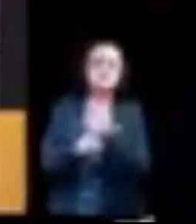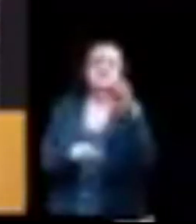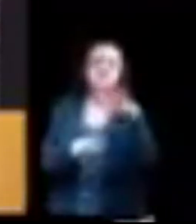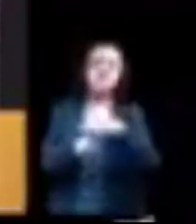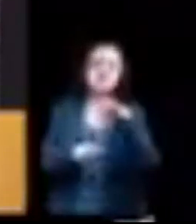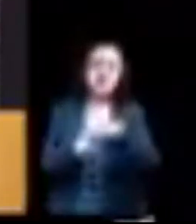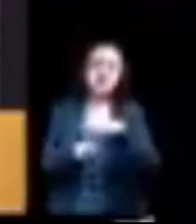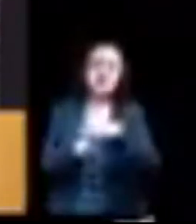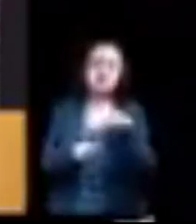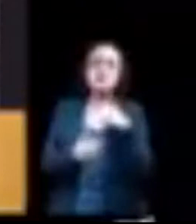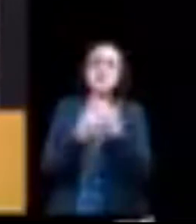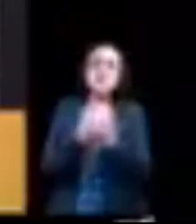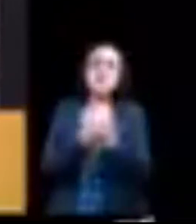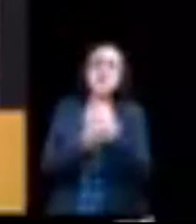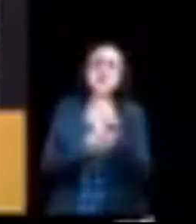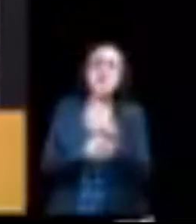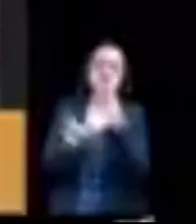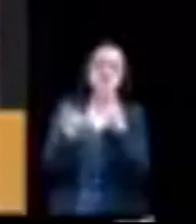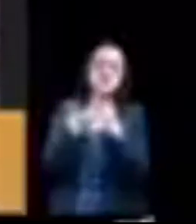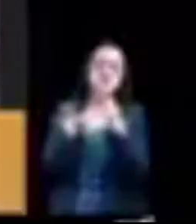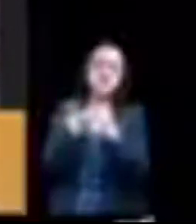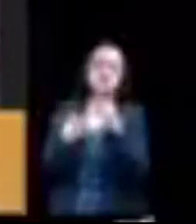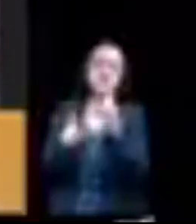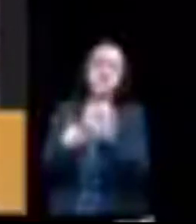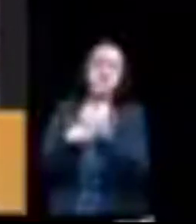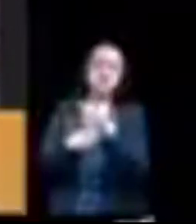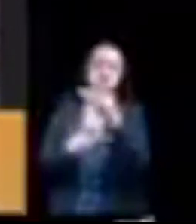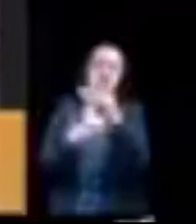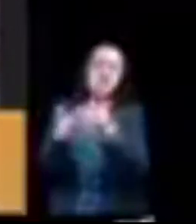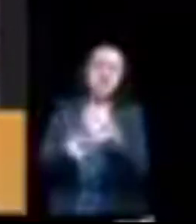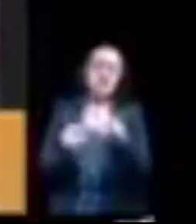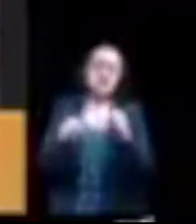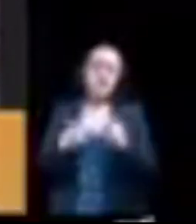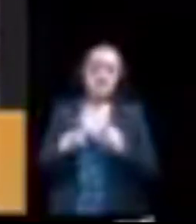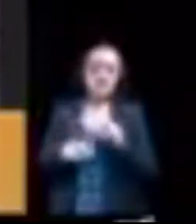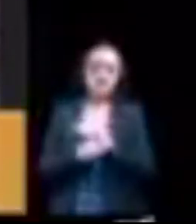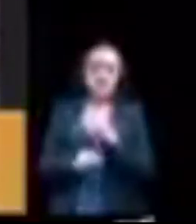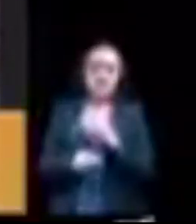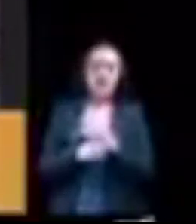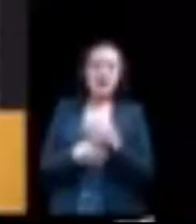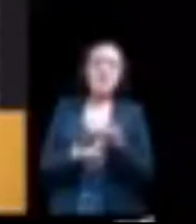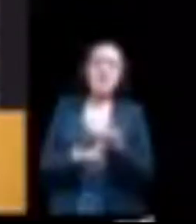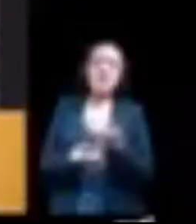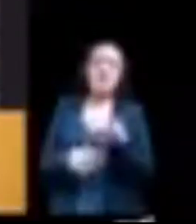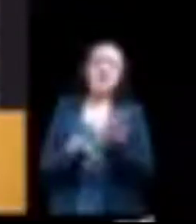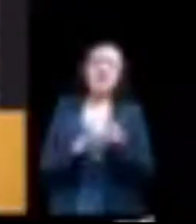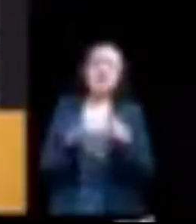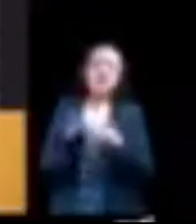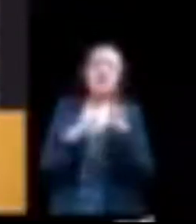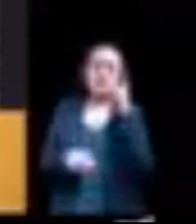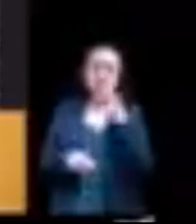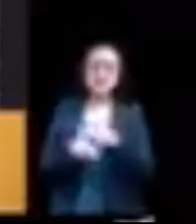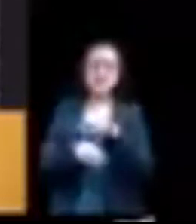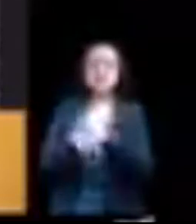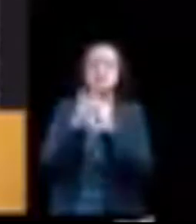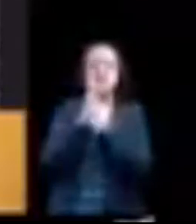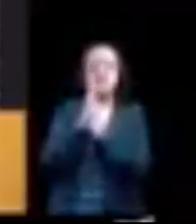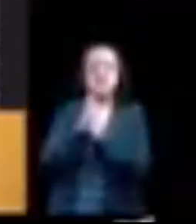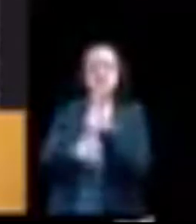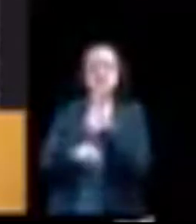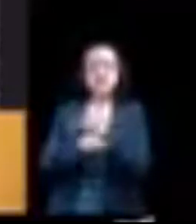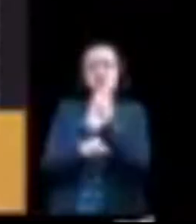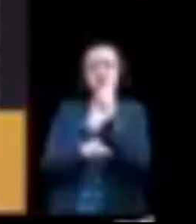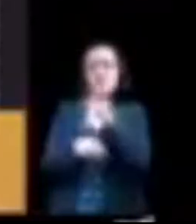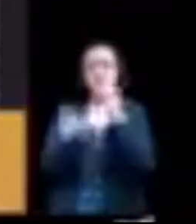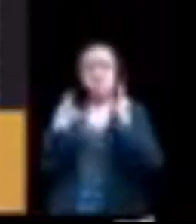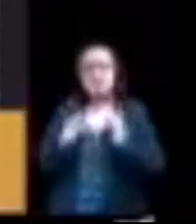votación y estoy dando respuesta puntual al oficio que usted me envió y al curso que se recibió por parte de la mesa. Le pido que con la